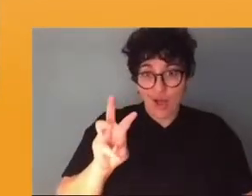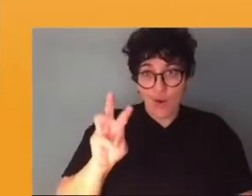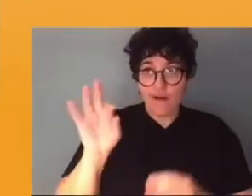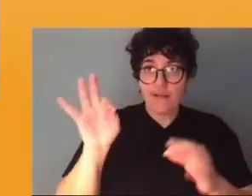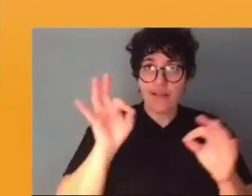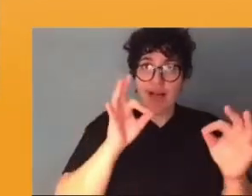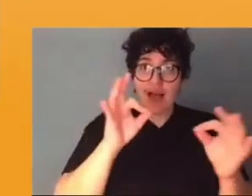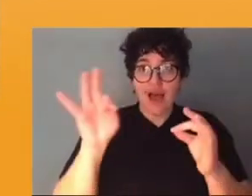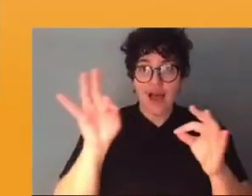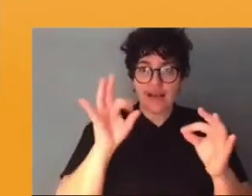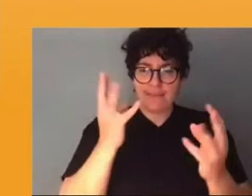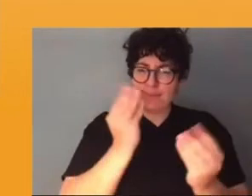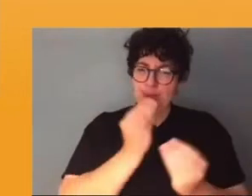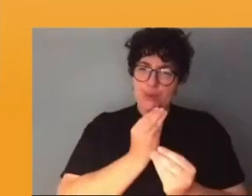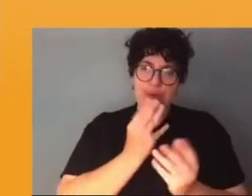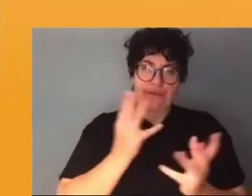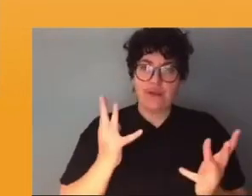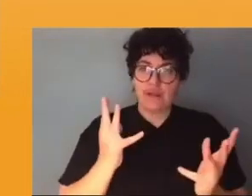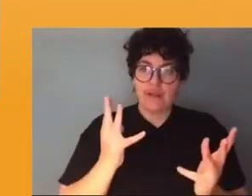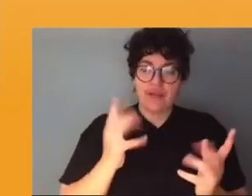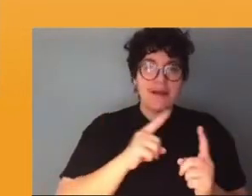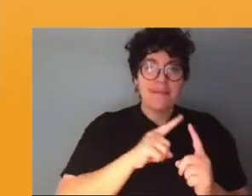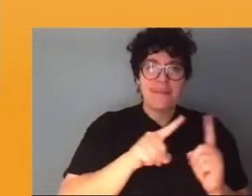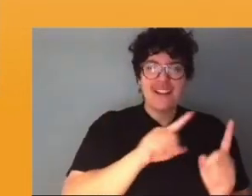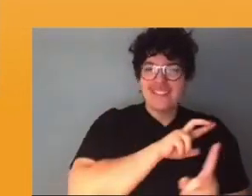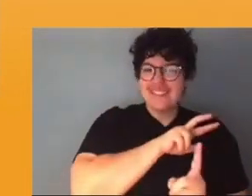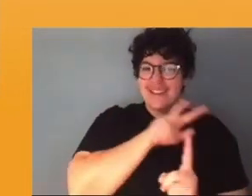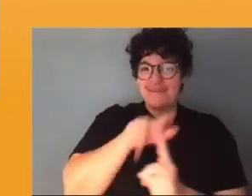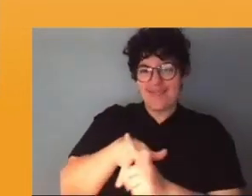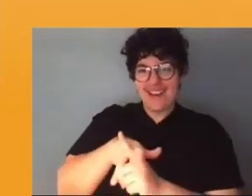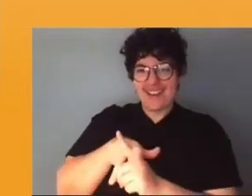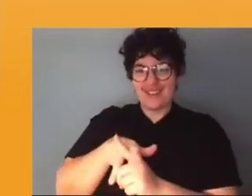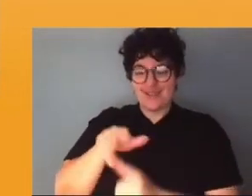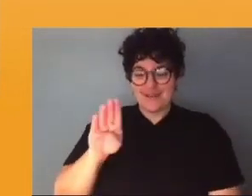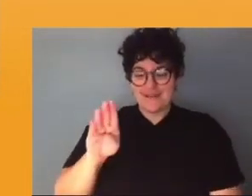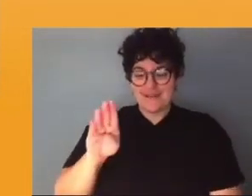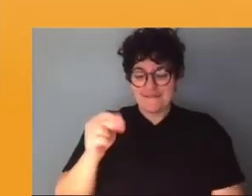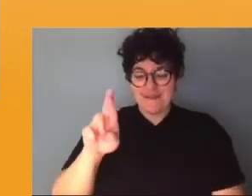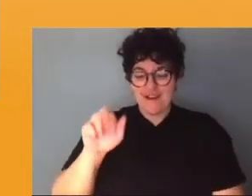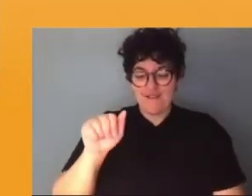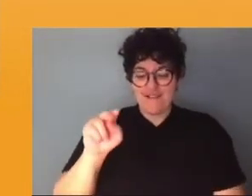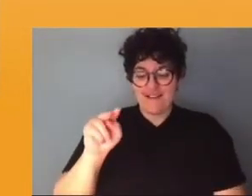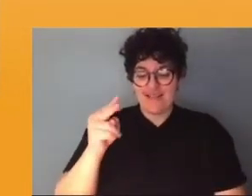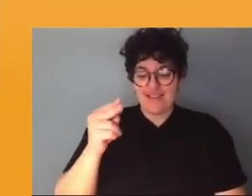creo que se pueda aplicar a Taquilla Puchipur, porque